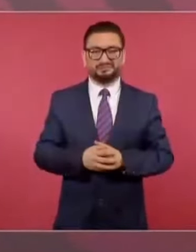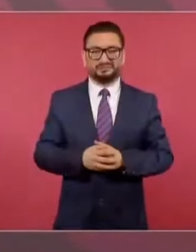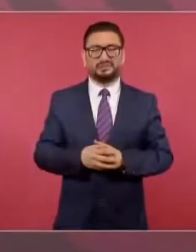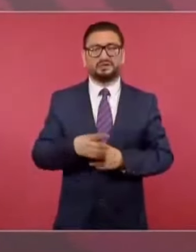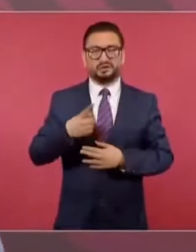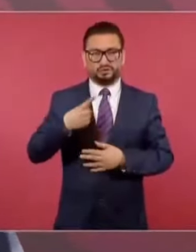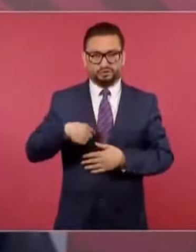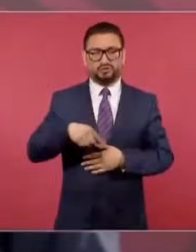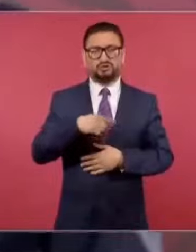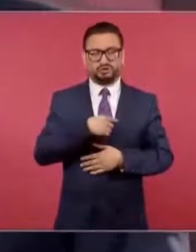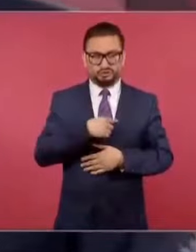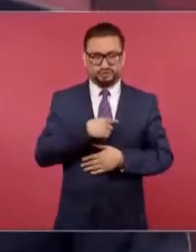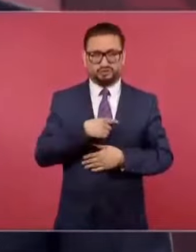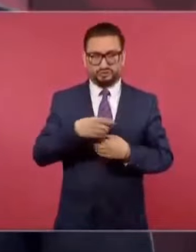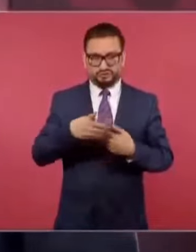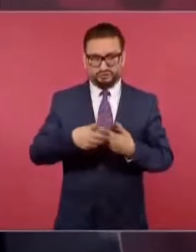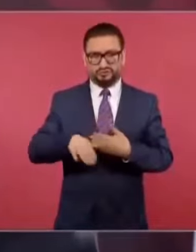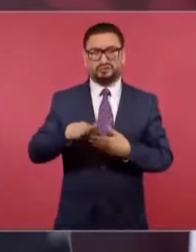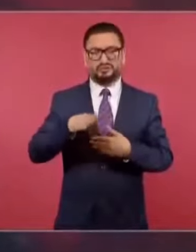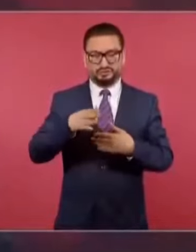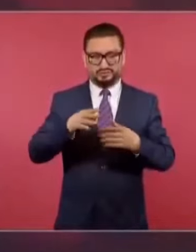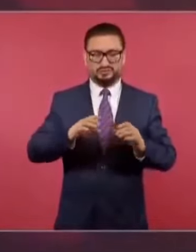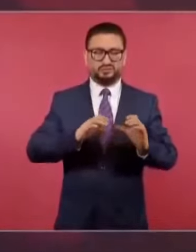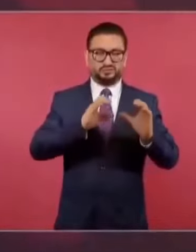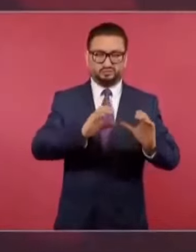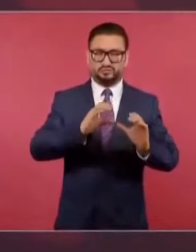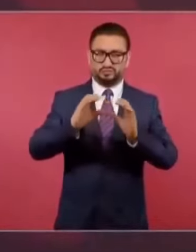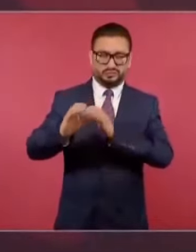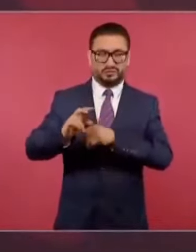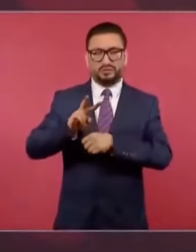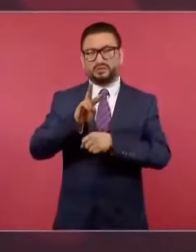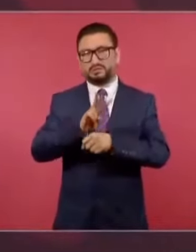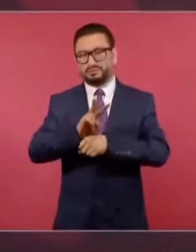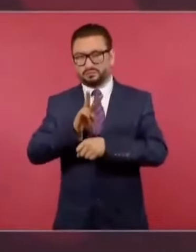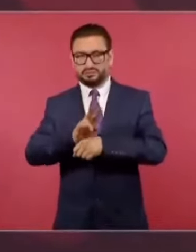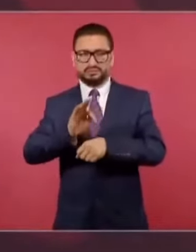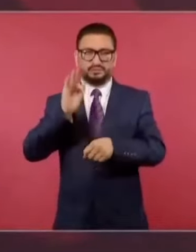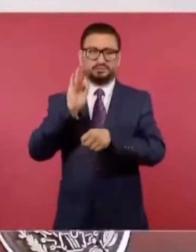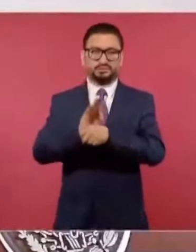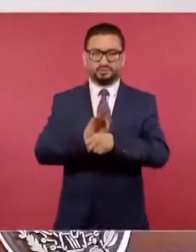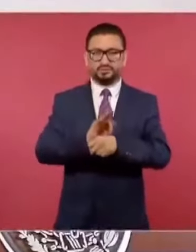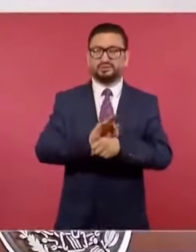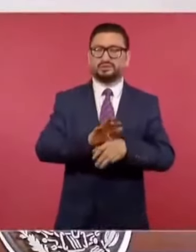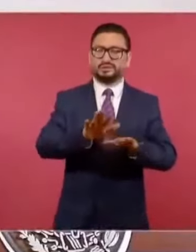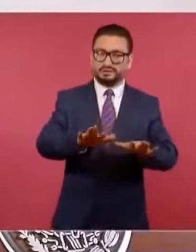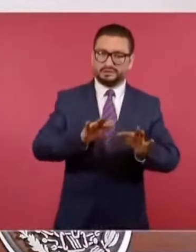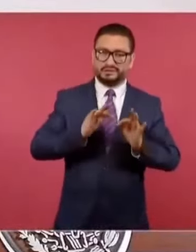vamos a tener protección, vigilancia, que no se adelanten.